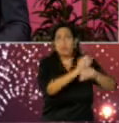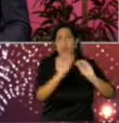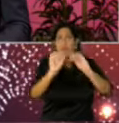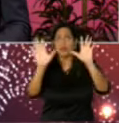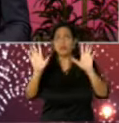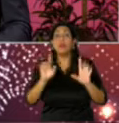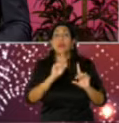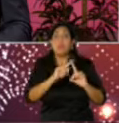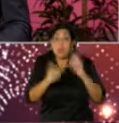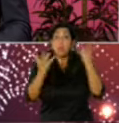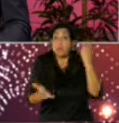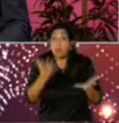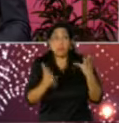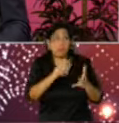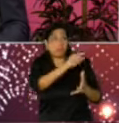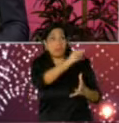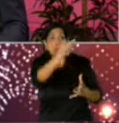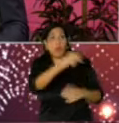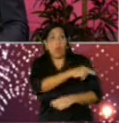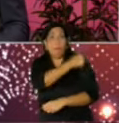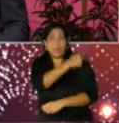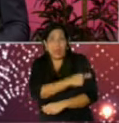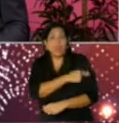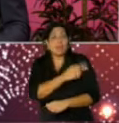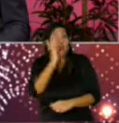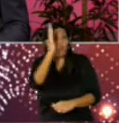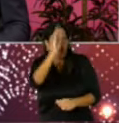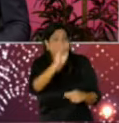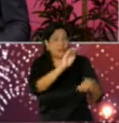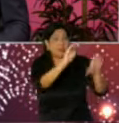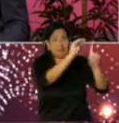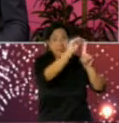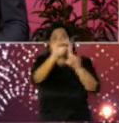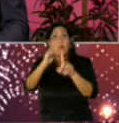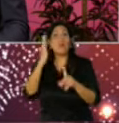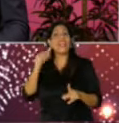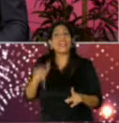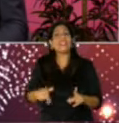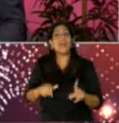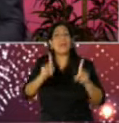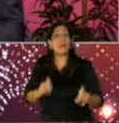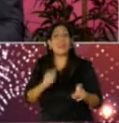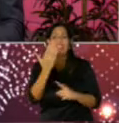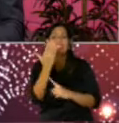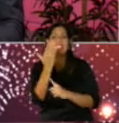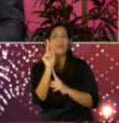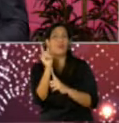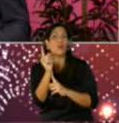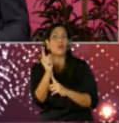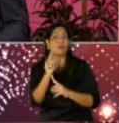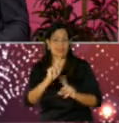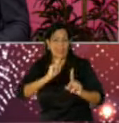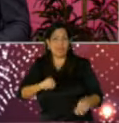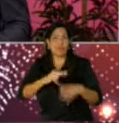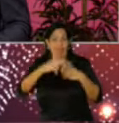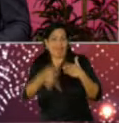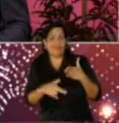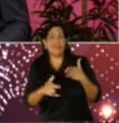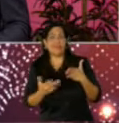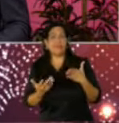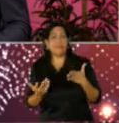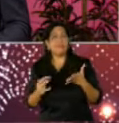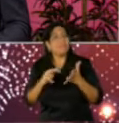los hospitales mayores de la periferia, porque esta prueba nos da el resultado en 15 minutos y es el molecular. Tan pronto tengamos los reactivos,